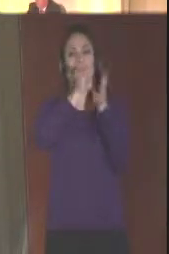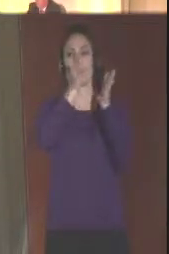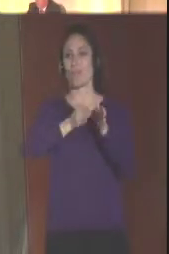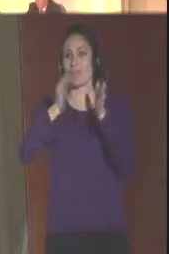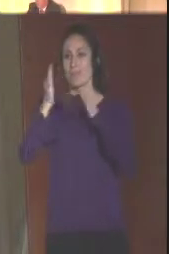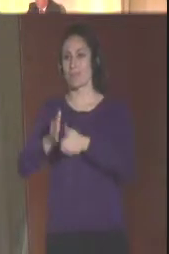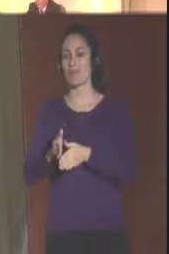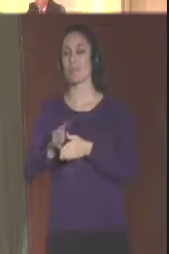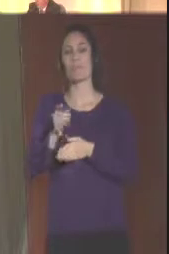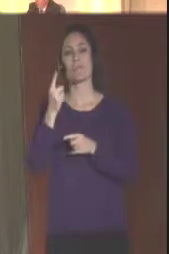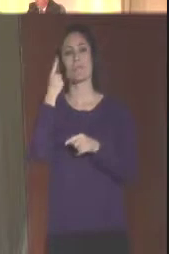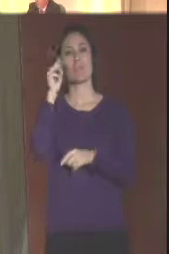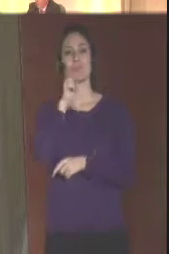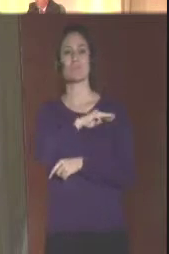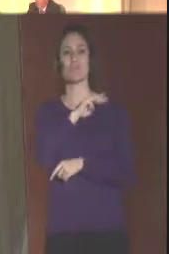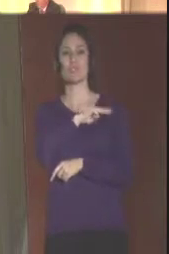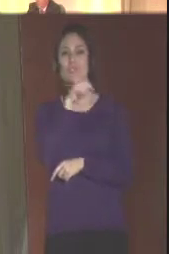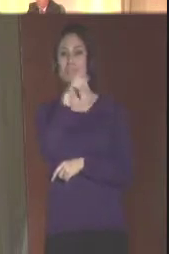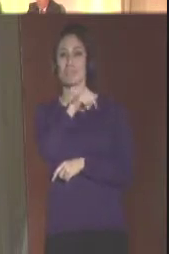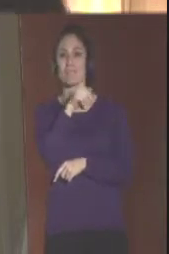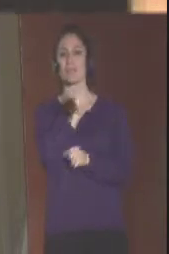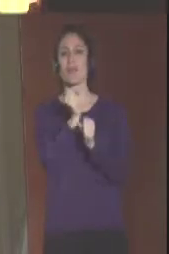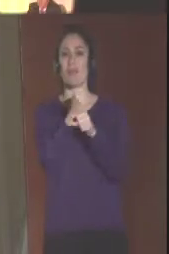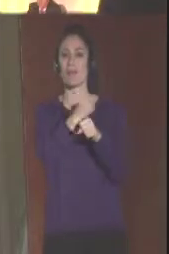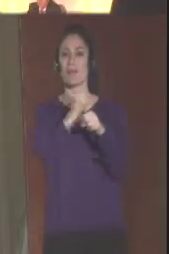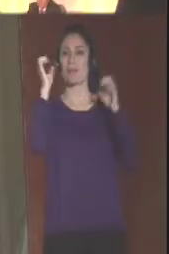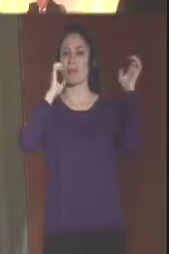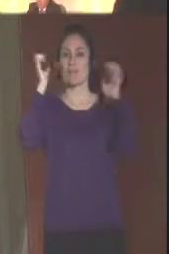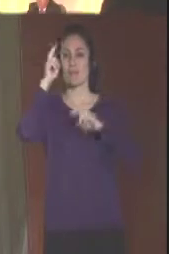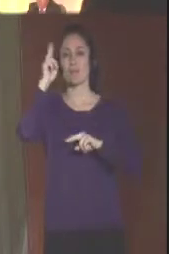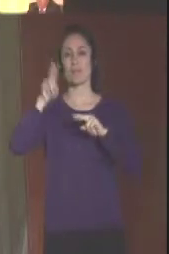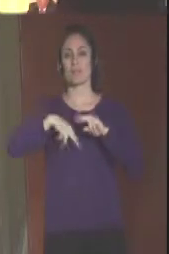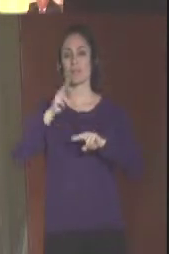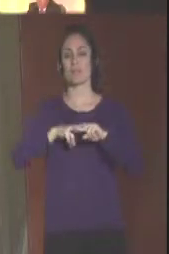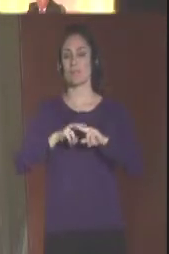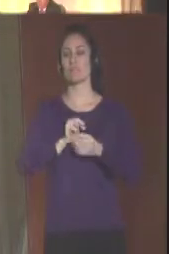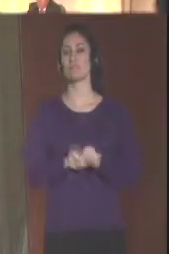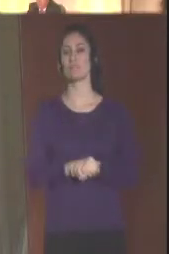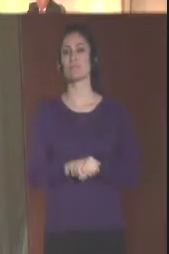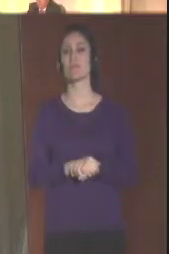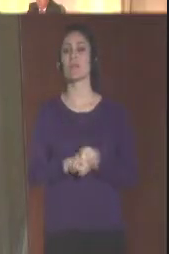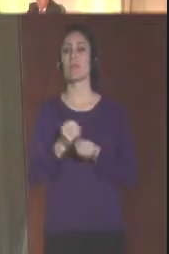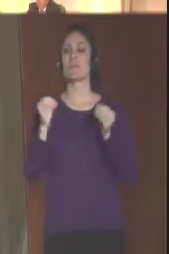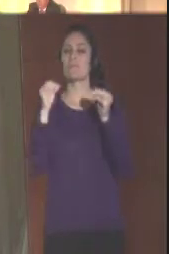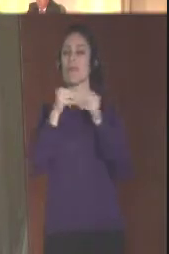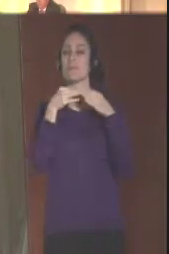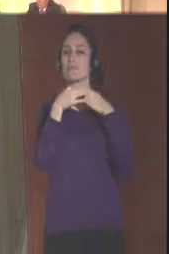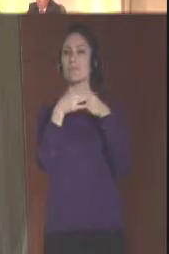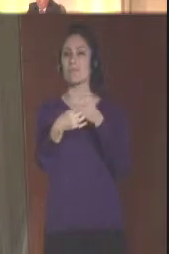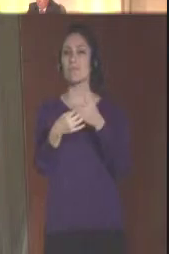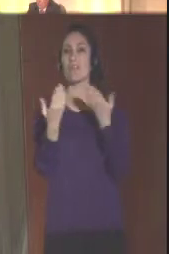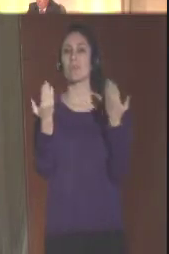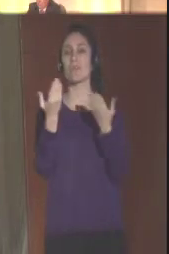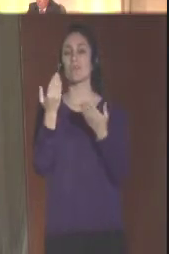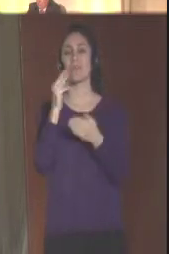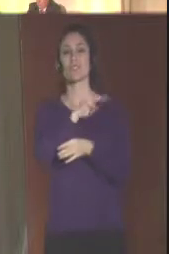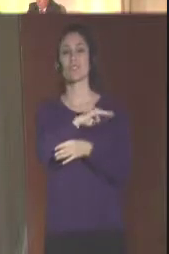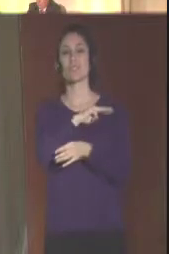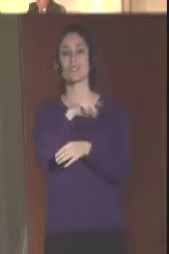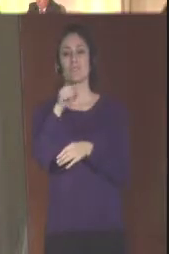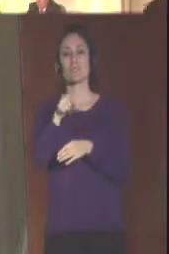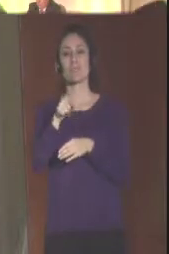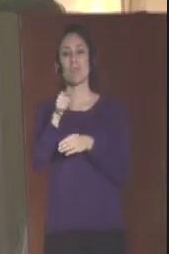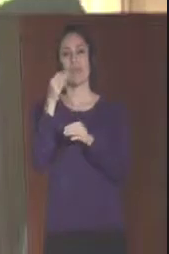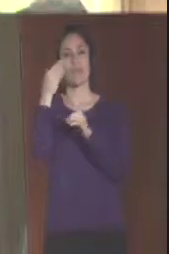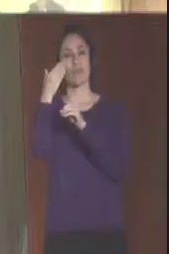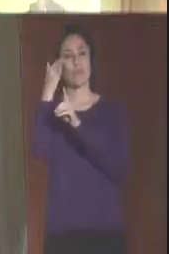los gobiernos locales, en el marco, por supuesto, de las estrategias nacionales y orientando a los gobiernos locales a este enfoque